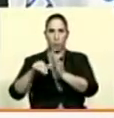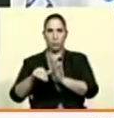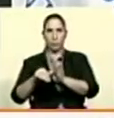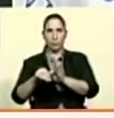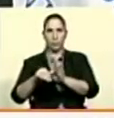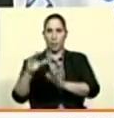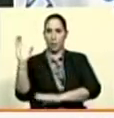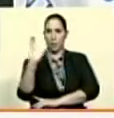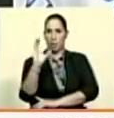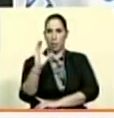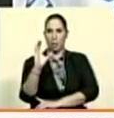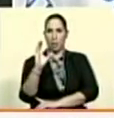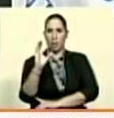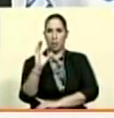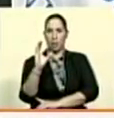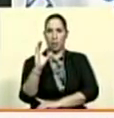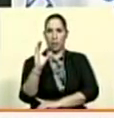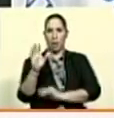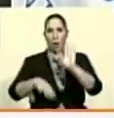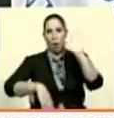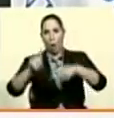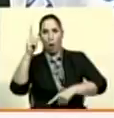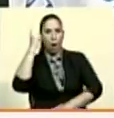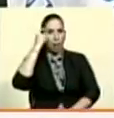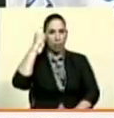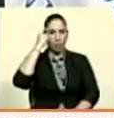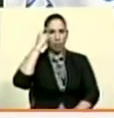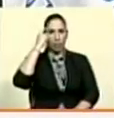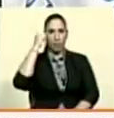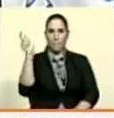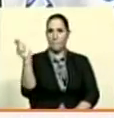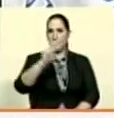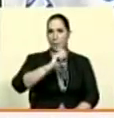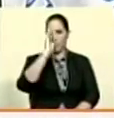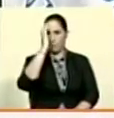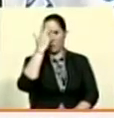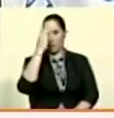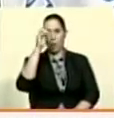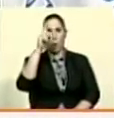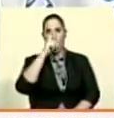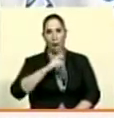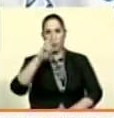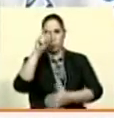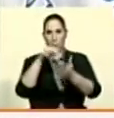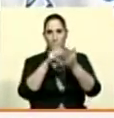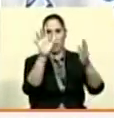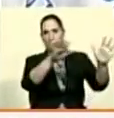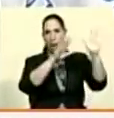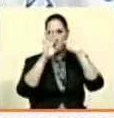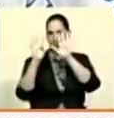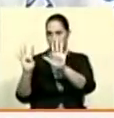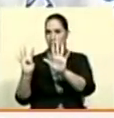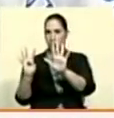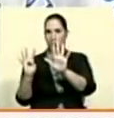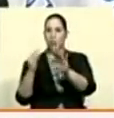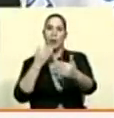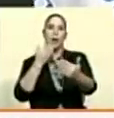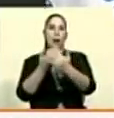en Caracas a los 11 días del mes de febrero de 2019. Muchas gracias.